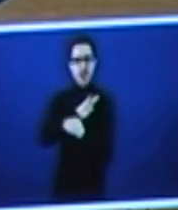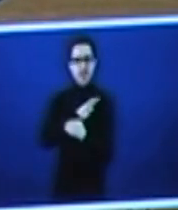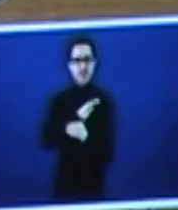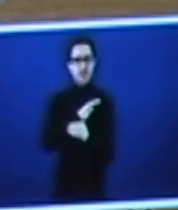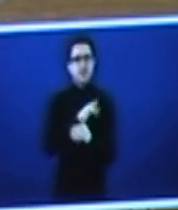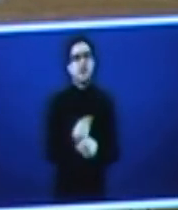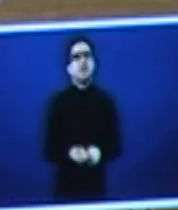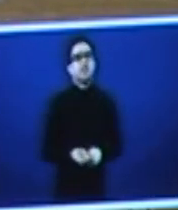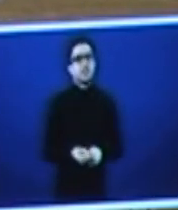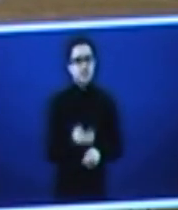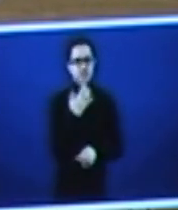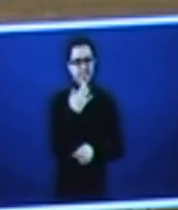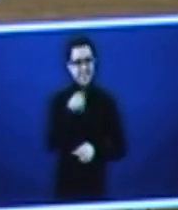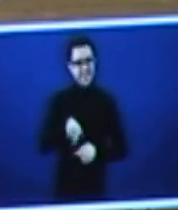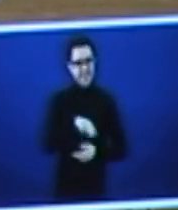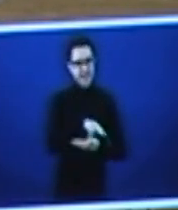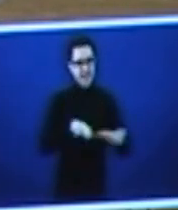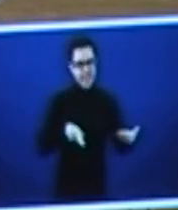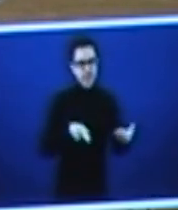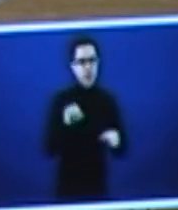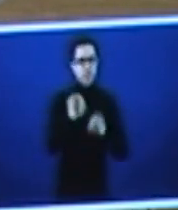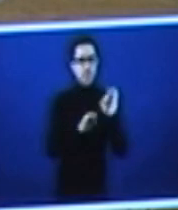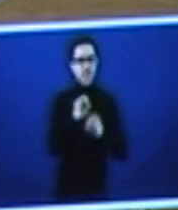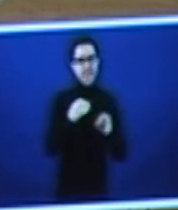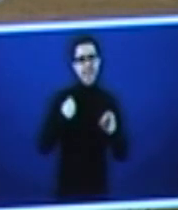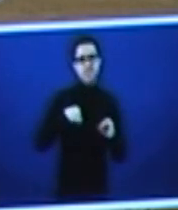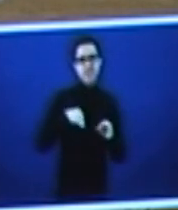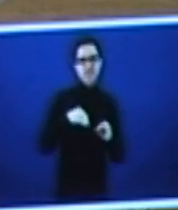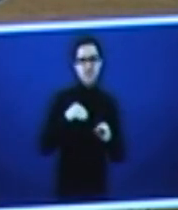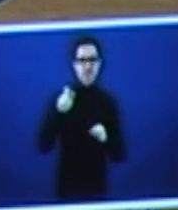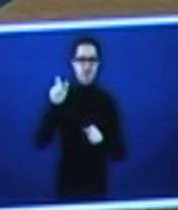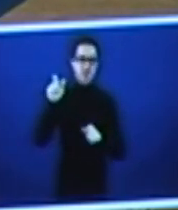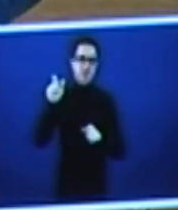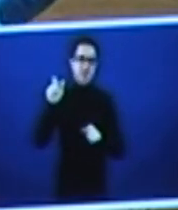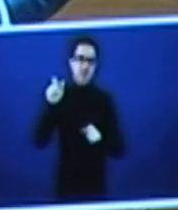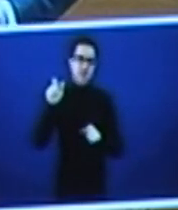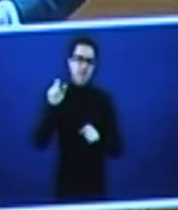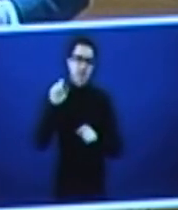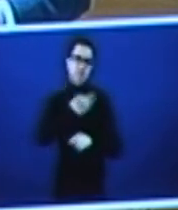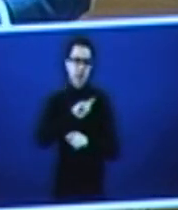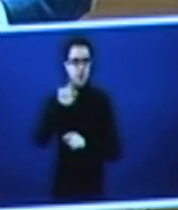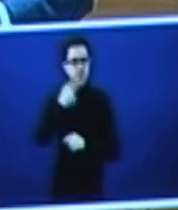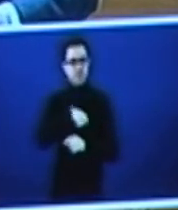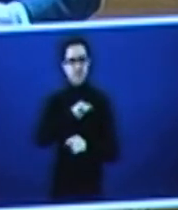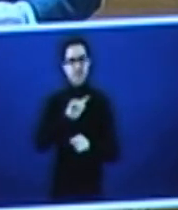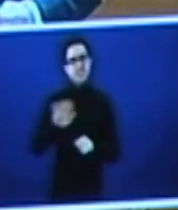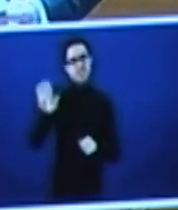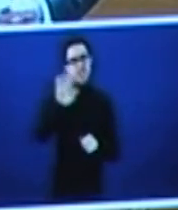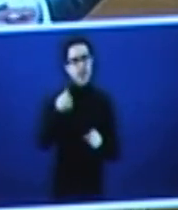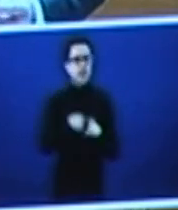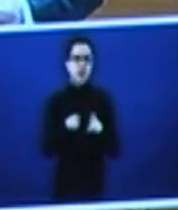Se en España houbera o mesmo porcentaxe de paro que en España, habería 1 millón de españoles traballando máis, dos cales unha parte serían